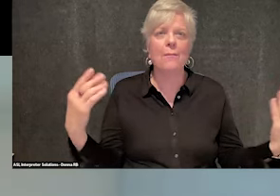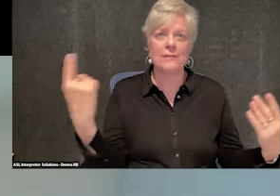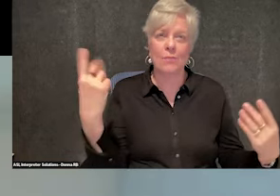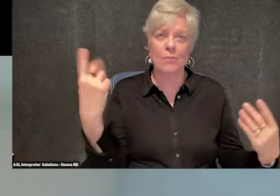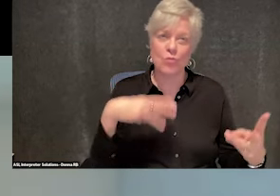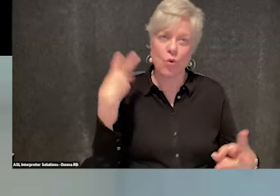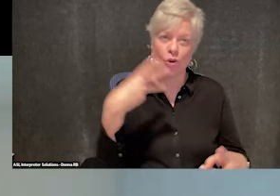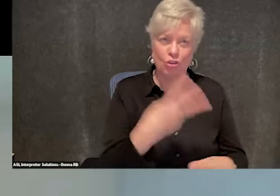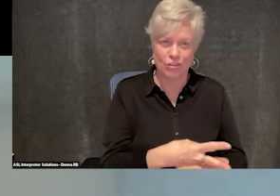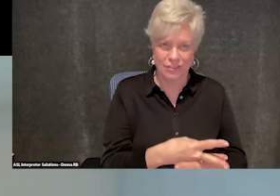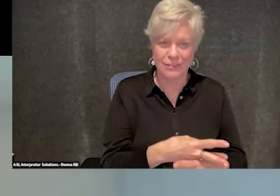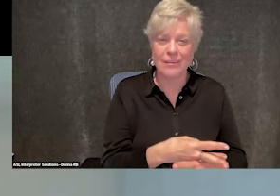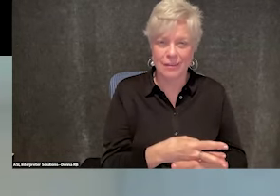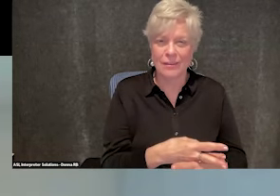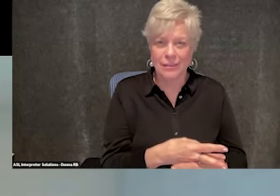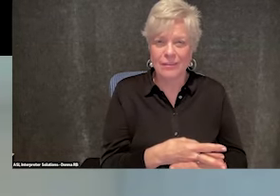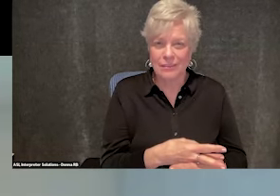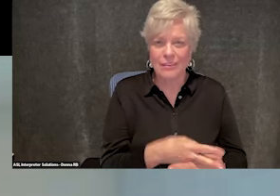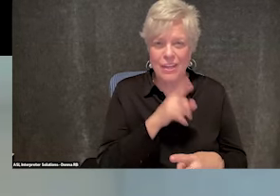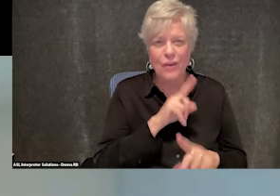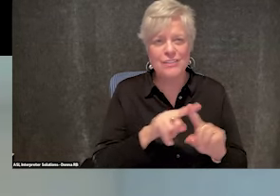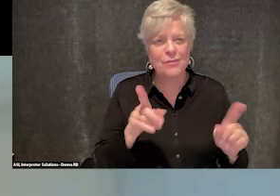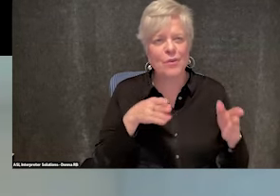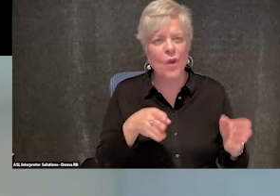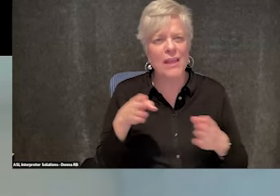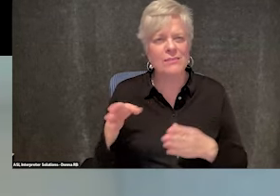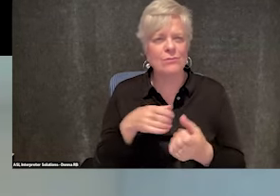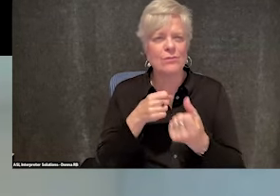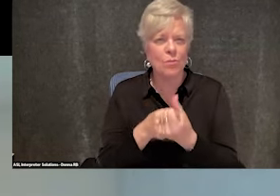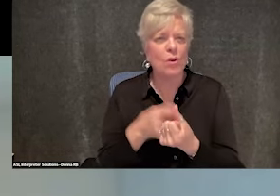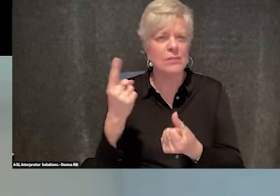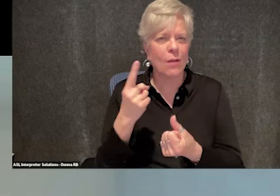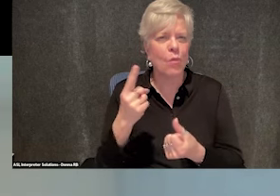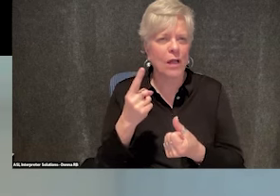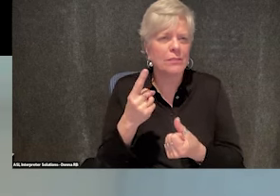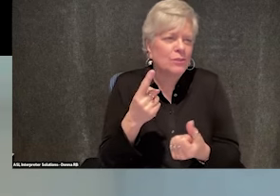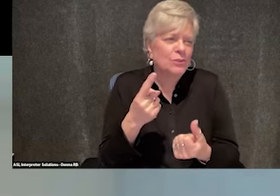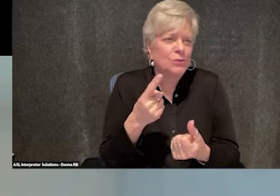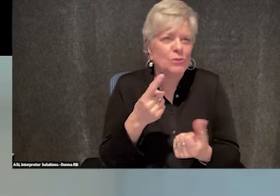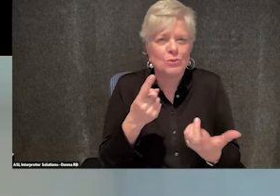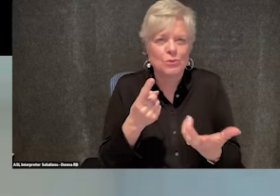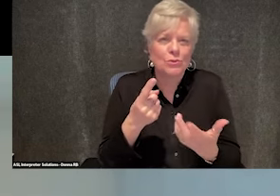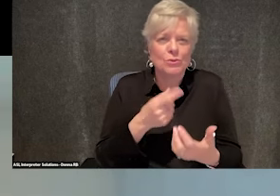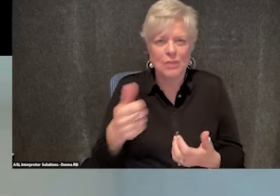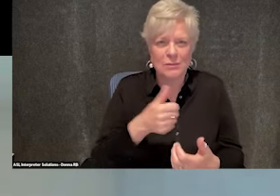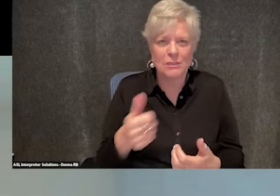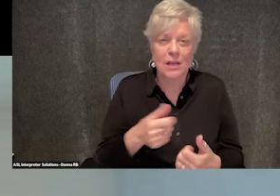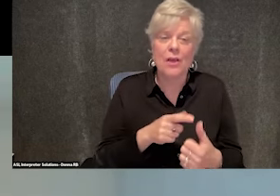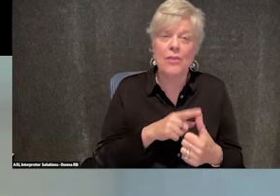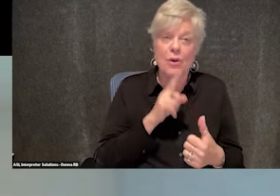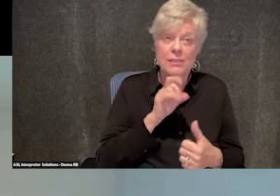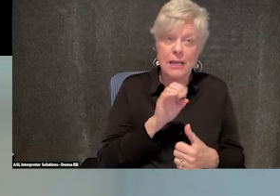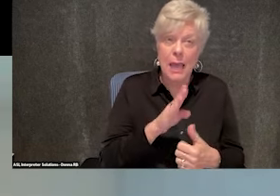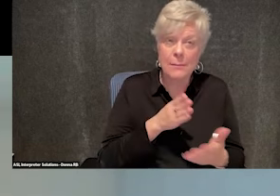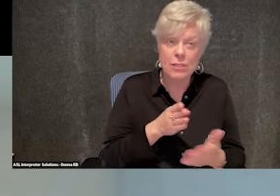una aplicación específica para personas con discapacidad que usan ese servicio de taxis y que obviamente pues mantienen un poquito